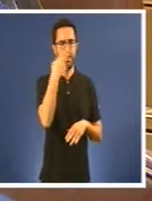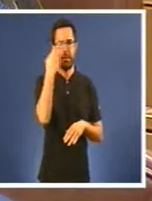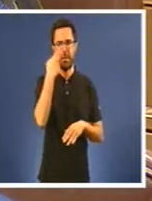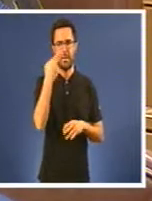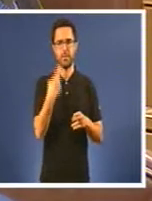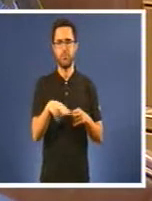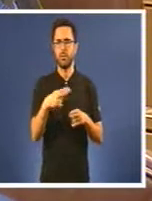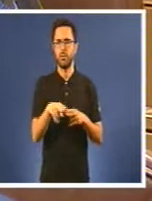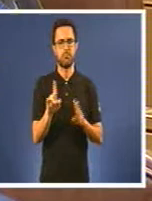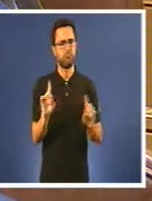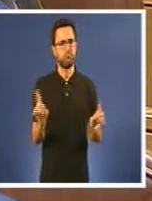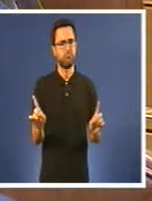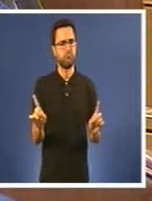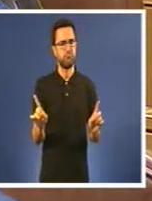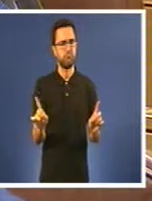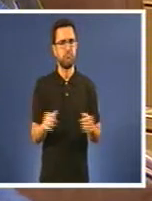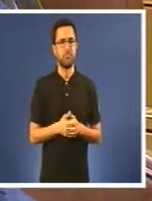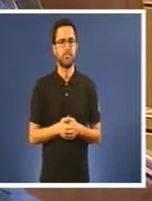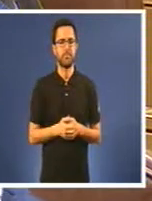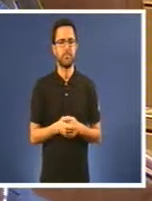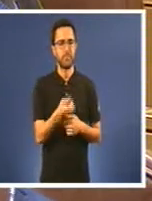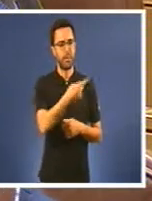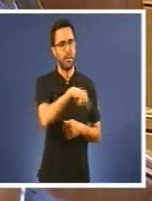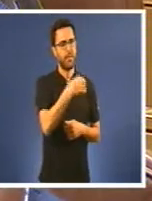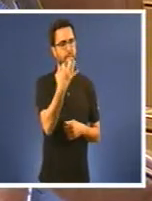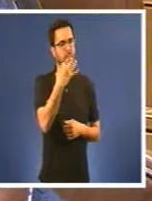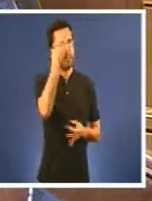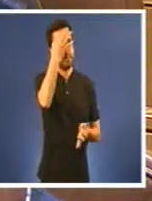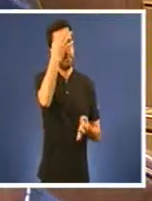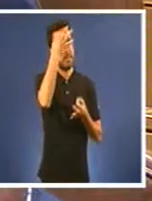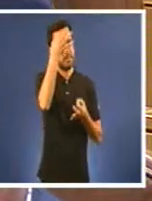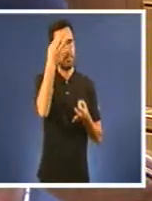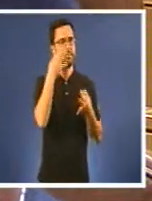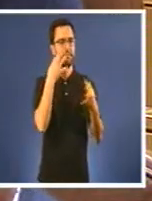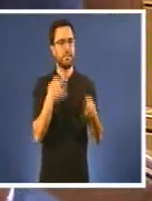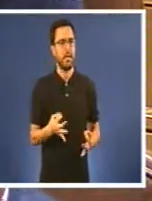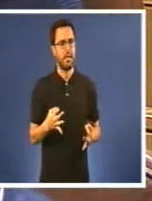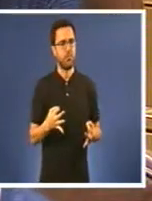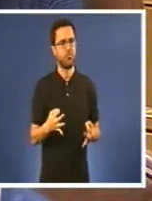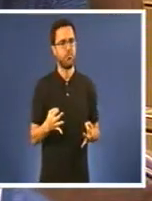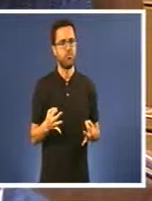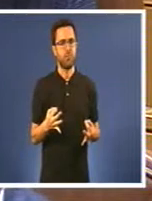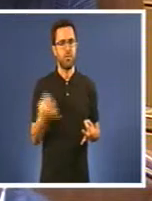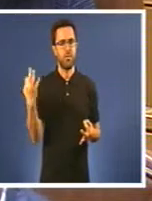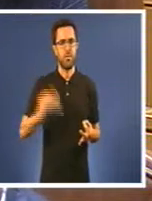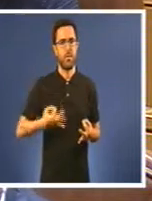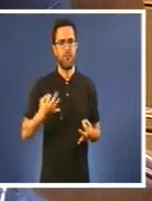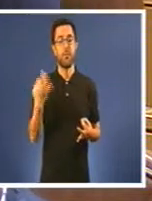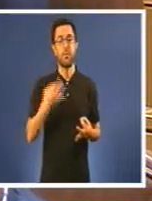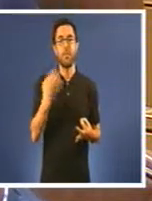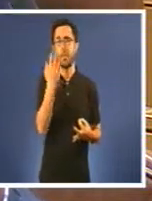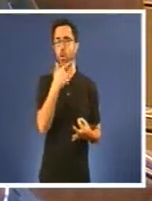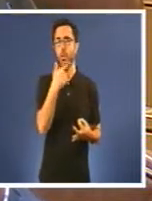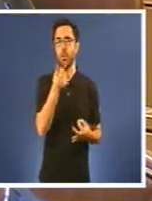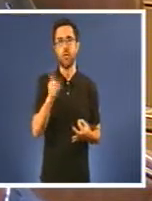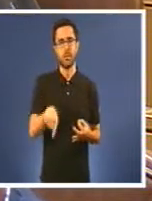seguridad ferroviaria, deberían de ser rigurosos, señorías. Deberían de ser rigurosos e deberían de ter coñecemento de